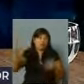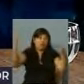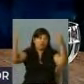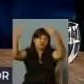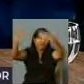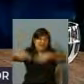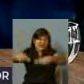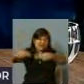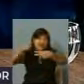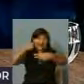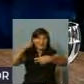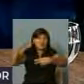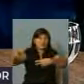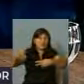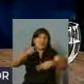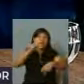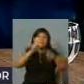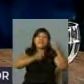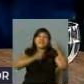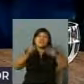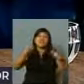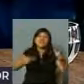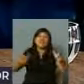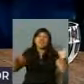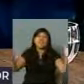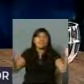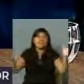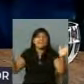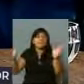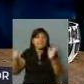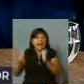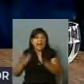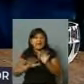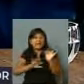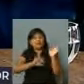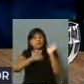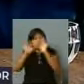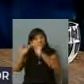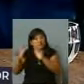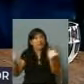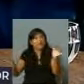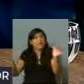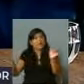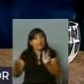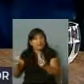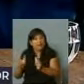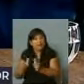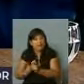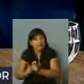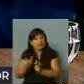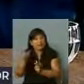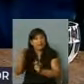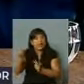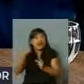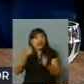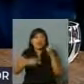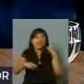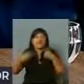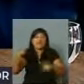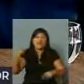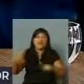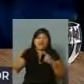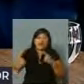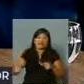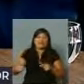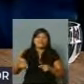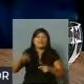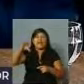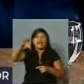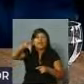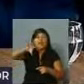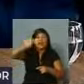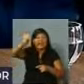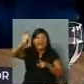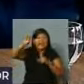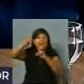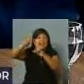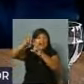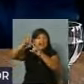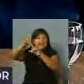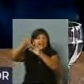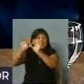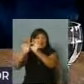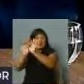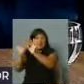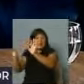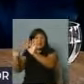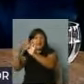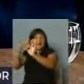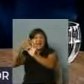la circulación de personas con las distintas localidades cercanas, en particular Abra